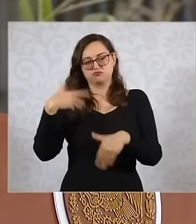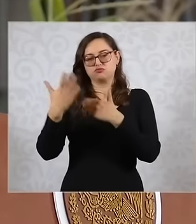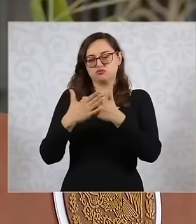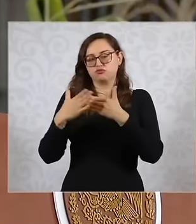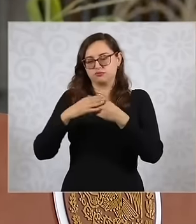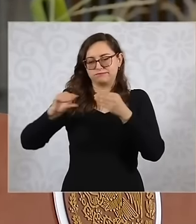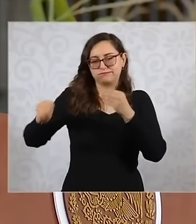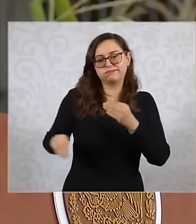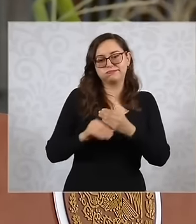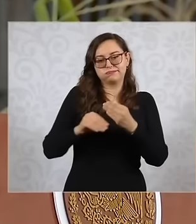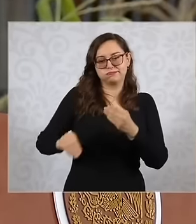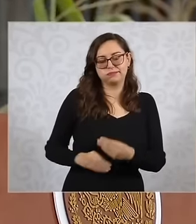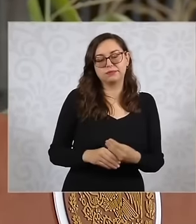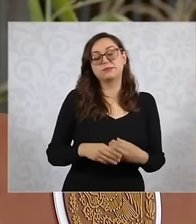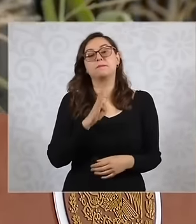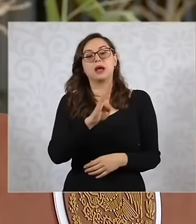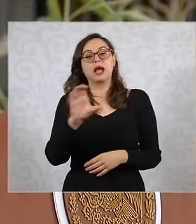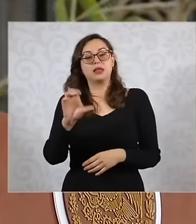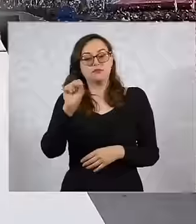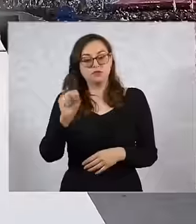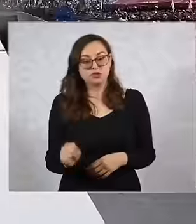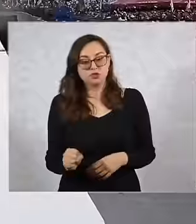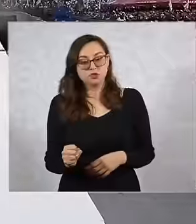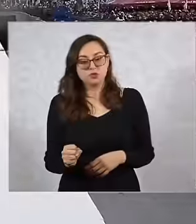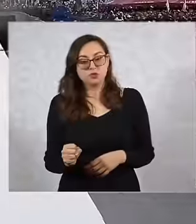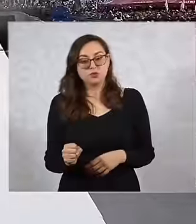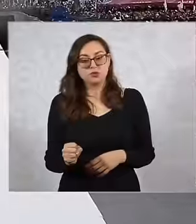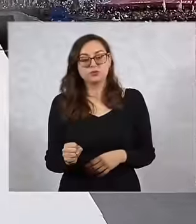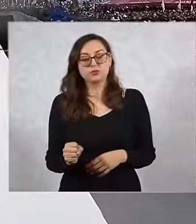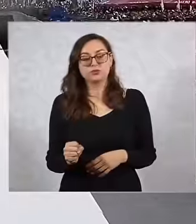Baja California Sur